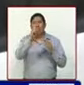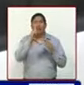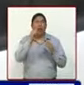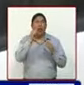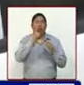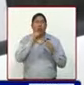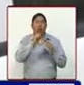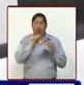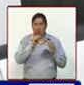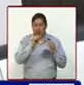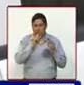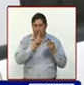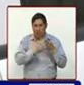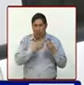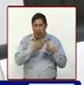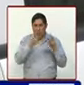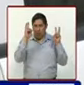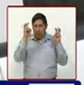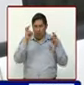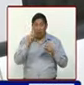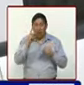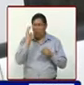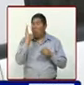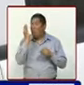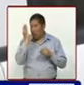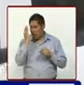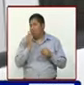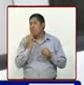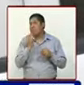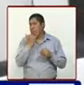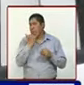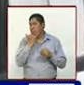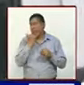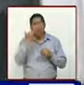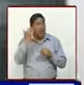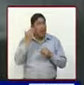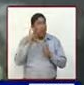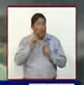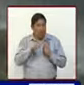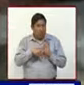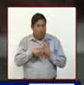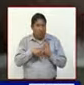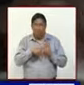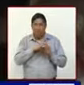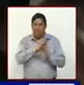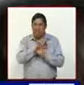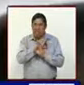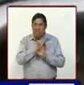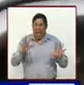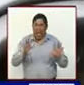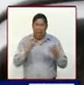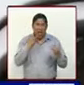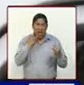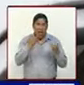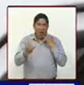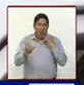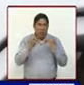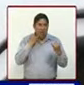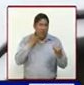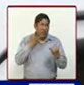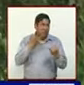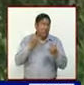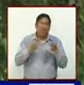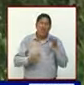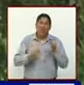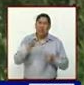una detenida. Hay una detenida, hay una sospechosa, pero no se sabe nada hasta ahora. No nos dan ninguna información